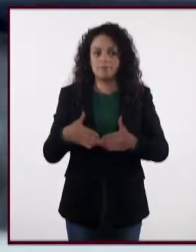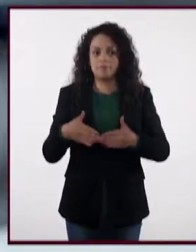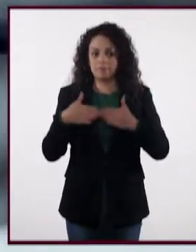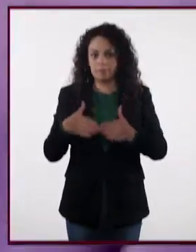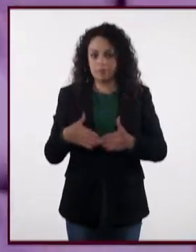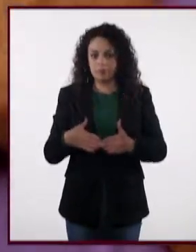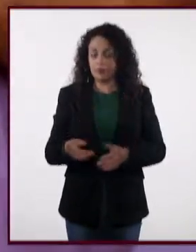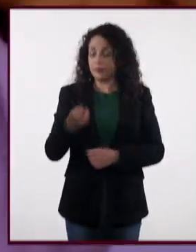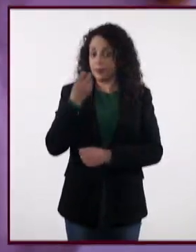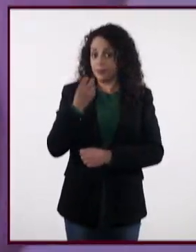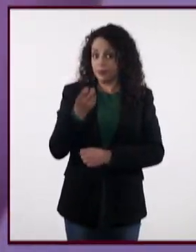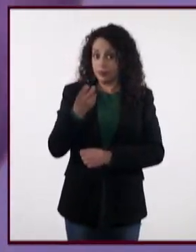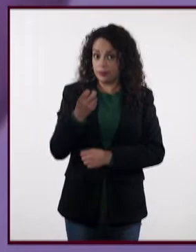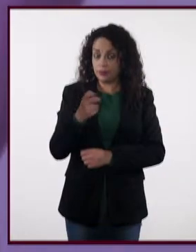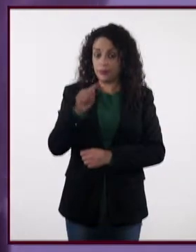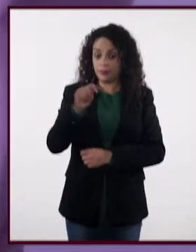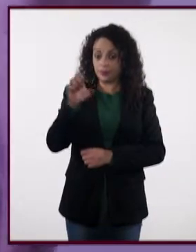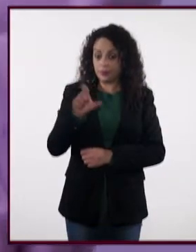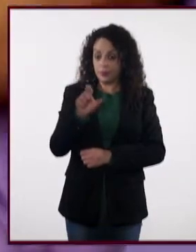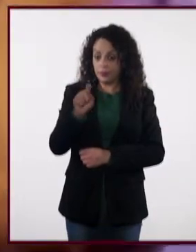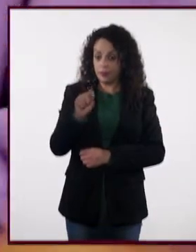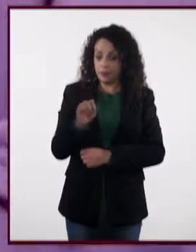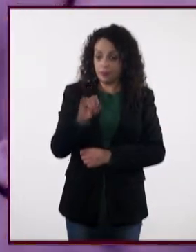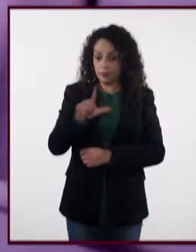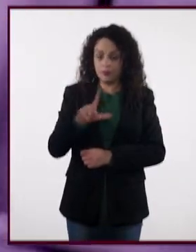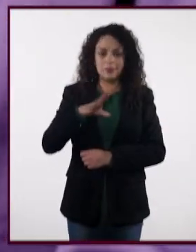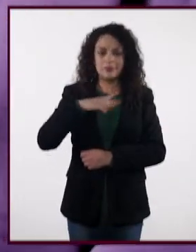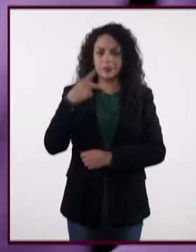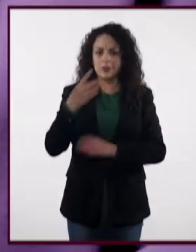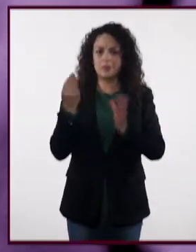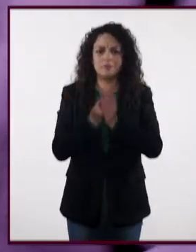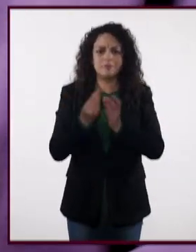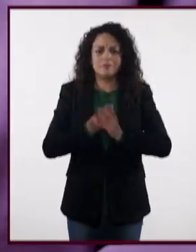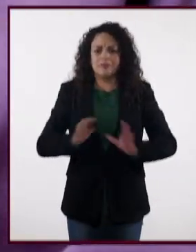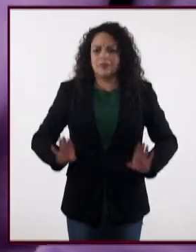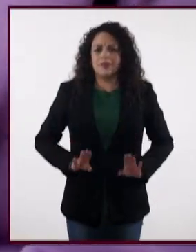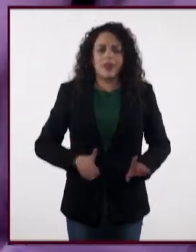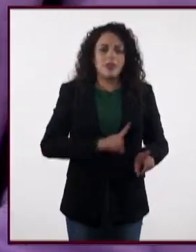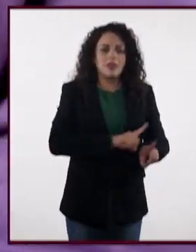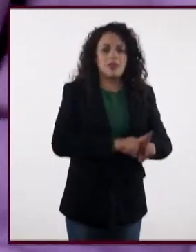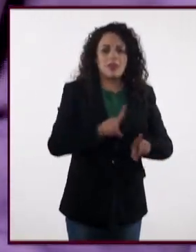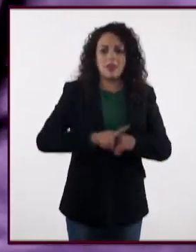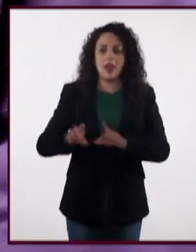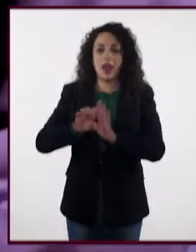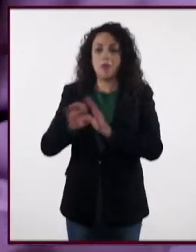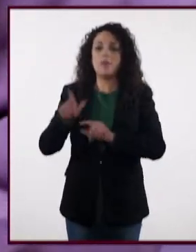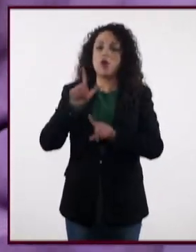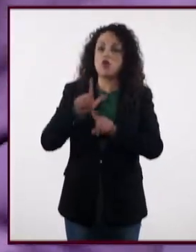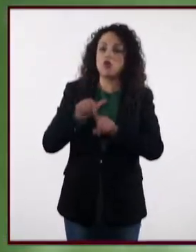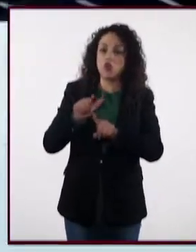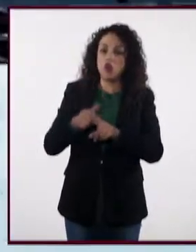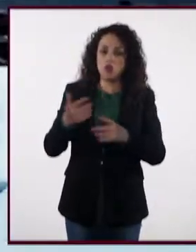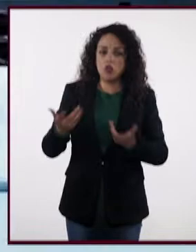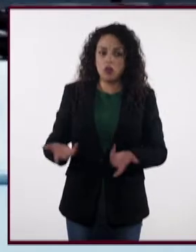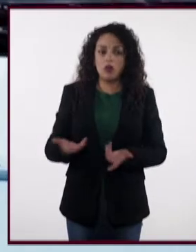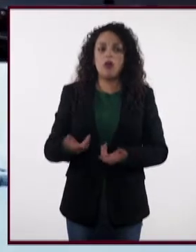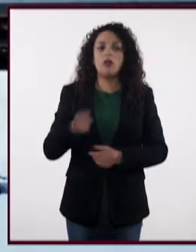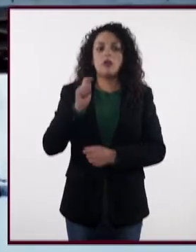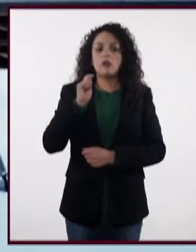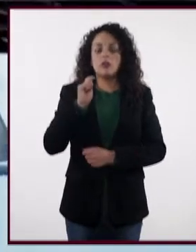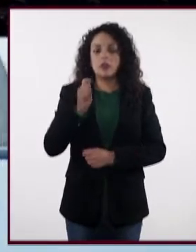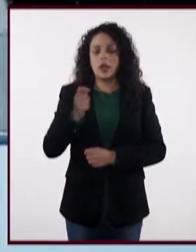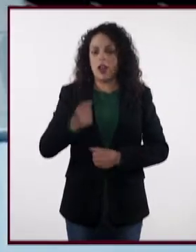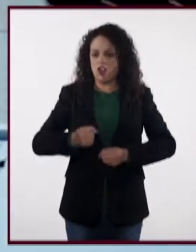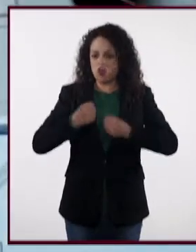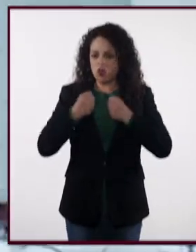Los textiles, entonces, pueden tener muchas características, como son el color, la resistencia, la impermeabilidad